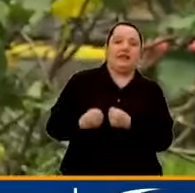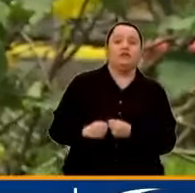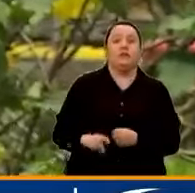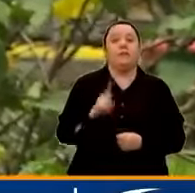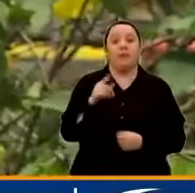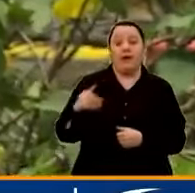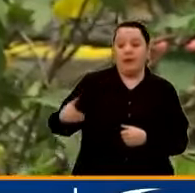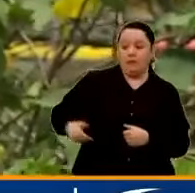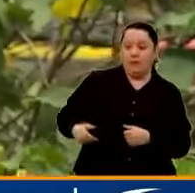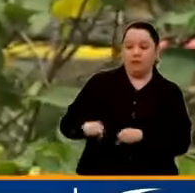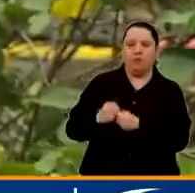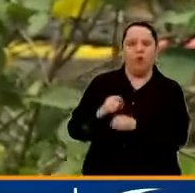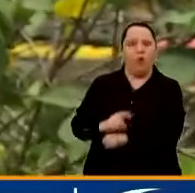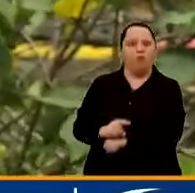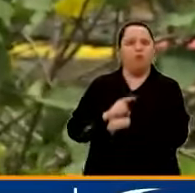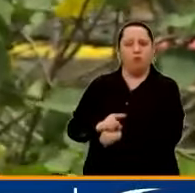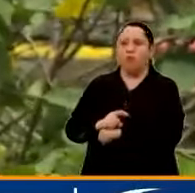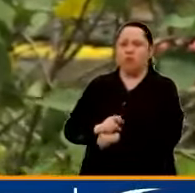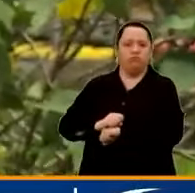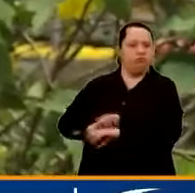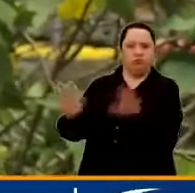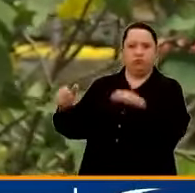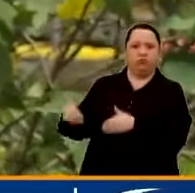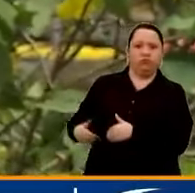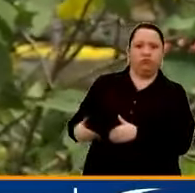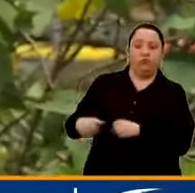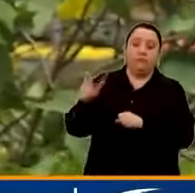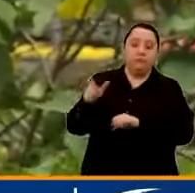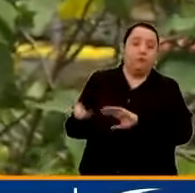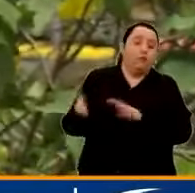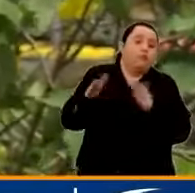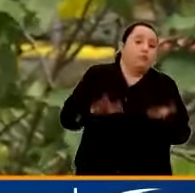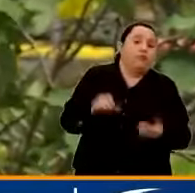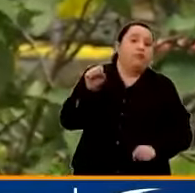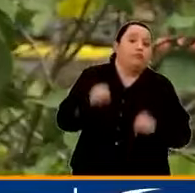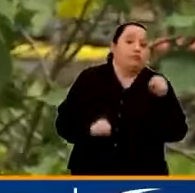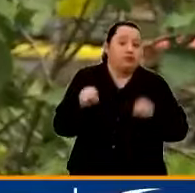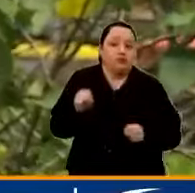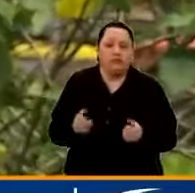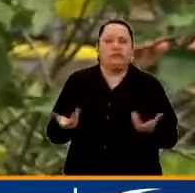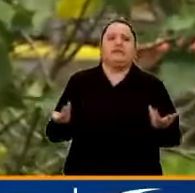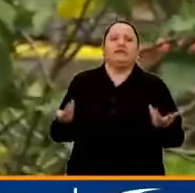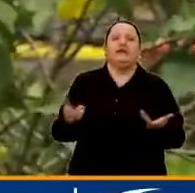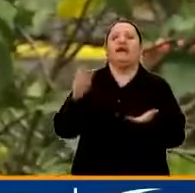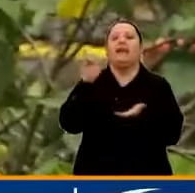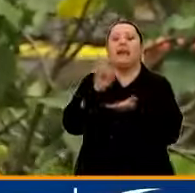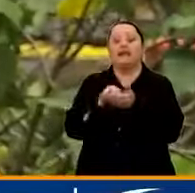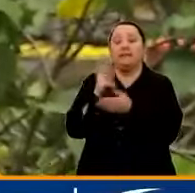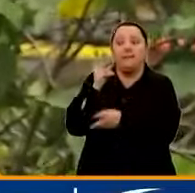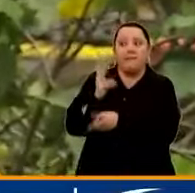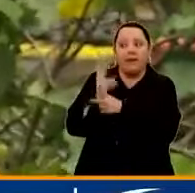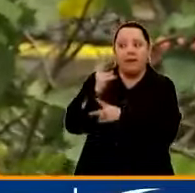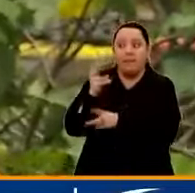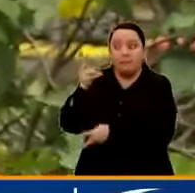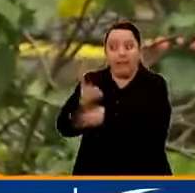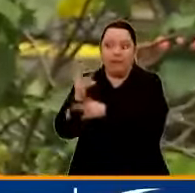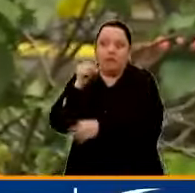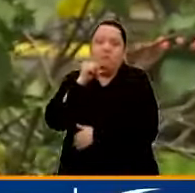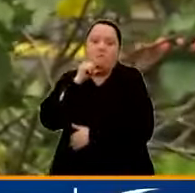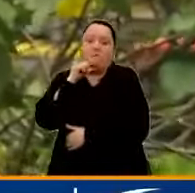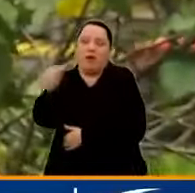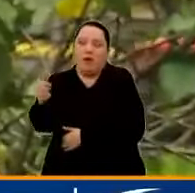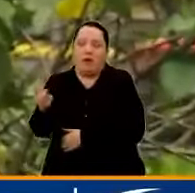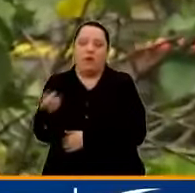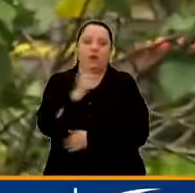hepático era fulminante y que podía causar la muerte del paciente. Entonces fue por ese riesgo, pesa más el riesgo del daño